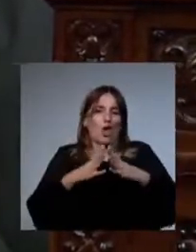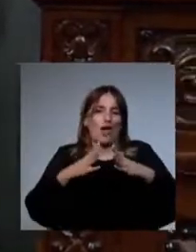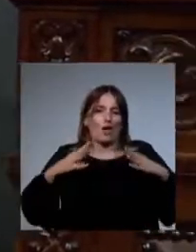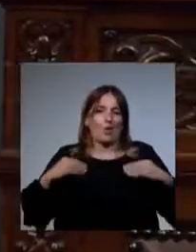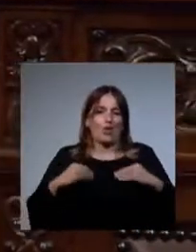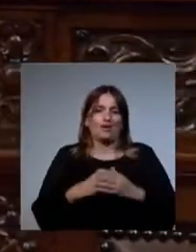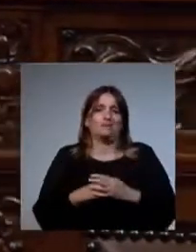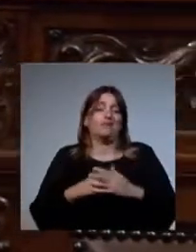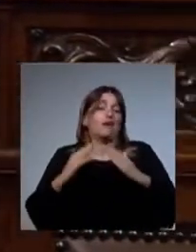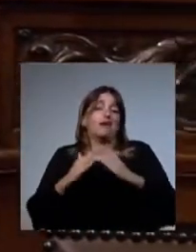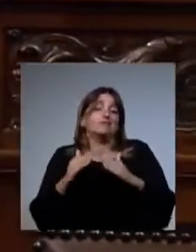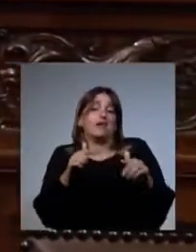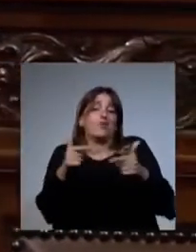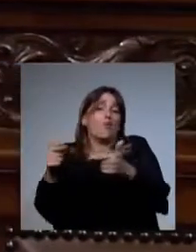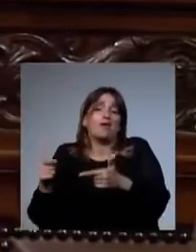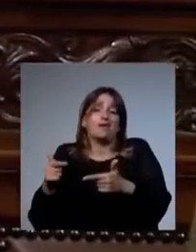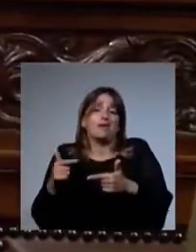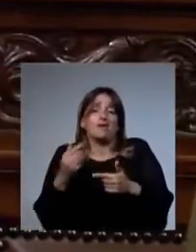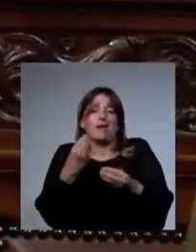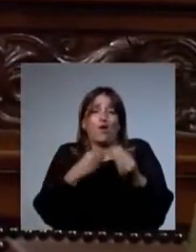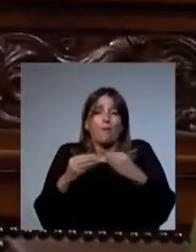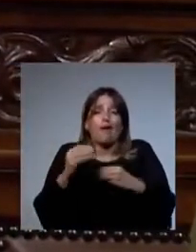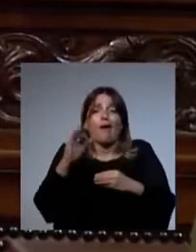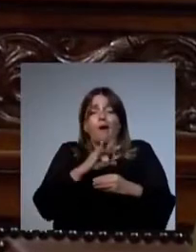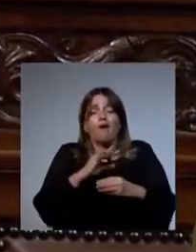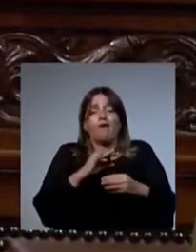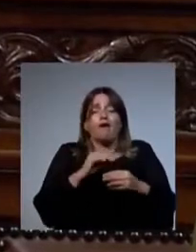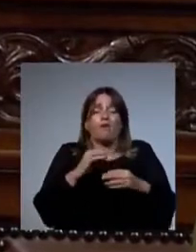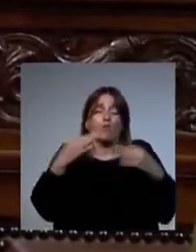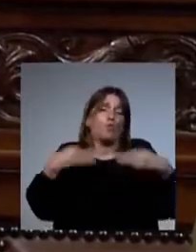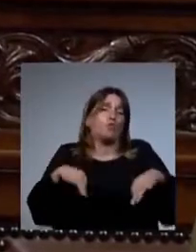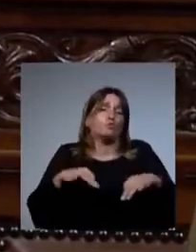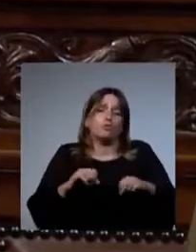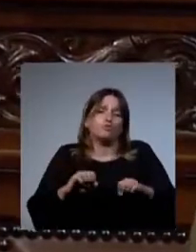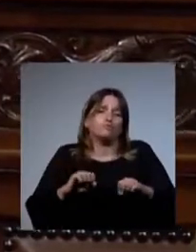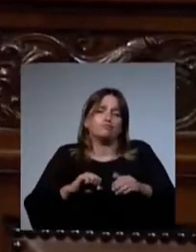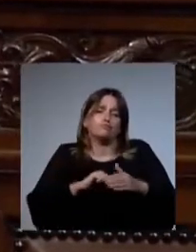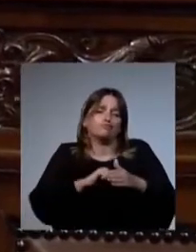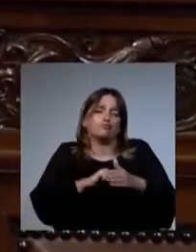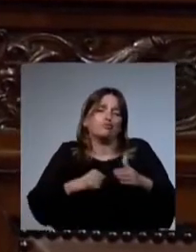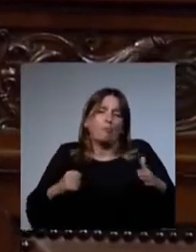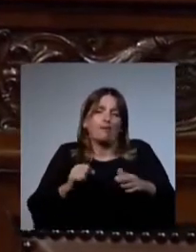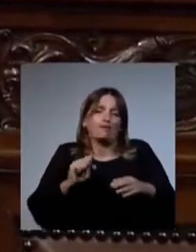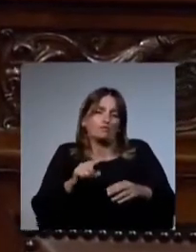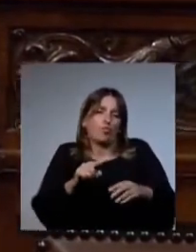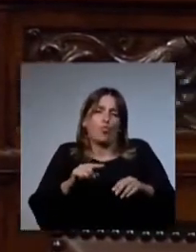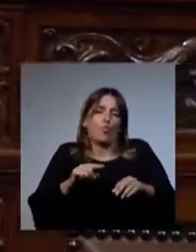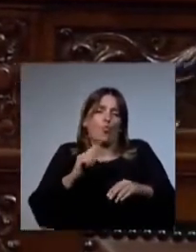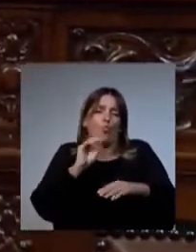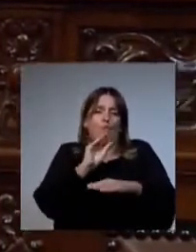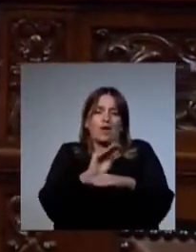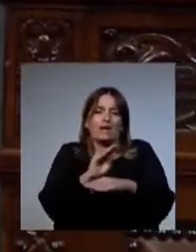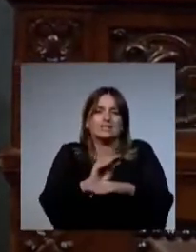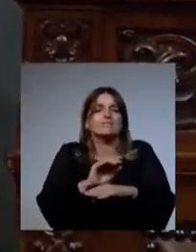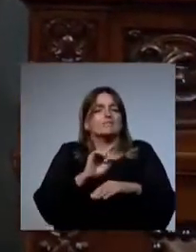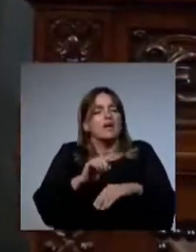no lo puedan comer en sus casas, y ante la suspensión de las clases, se mantuvo durante todo el